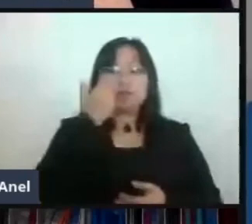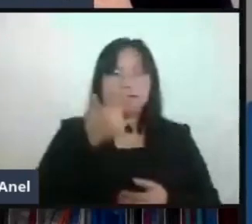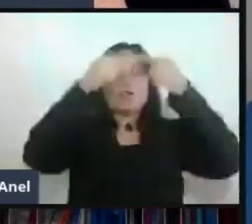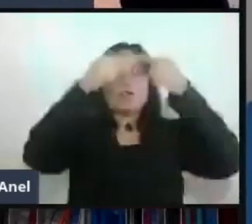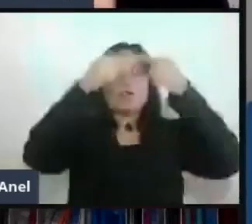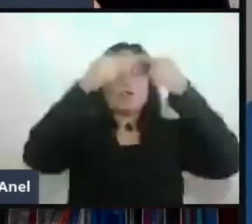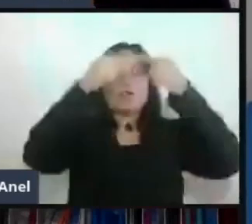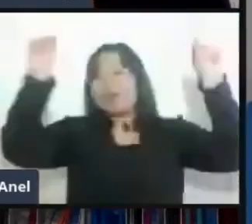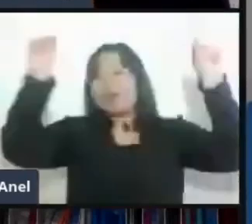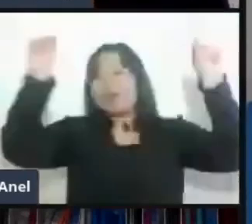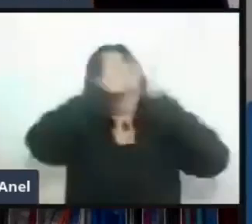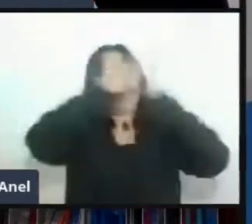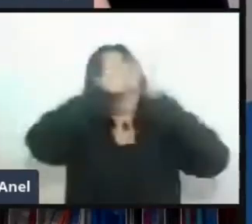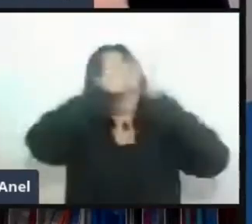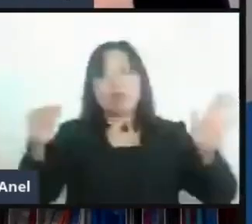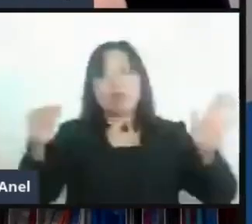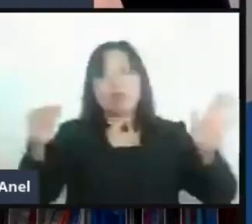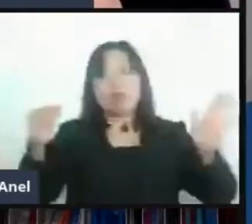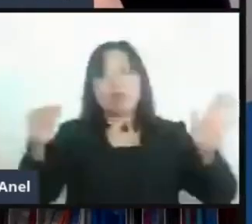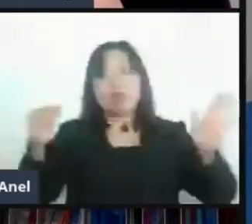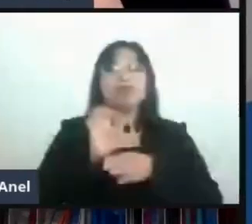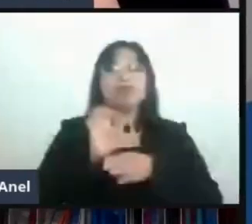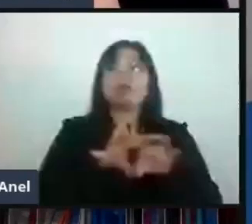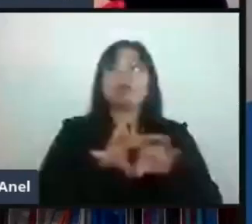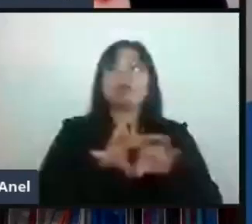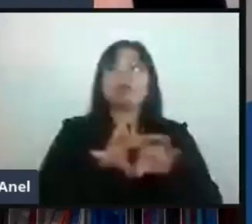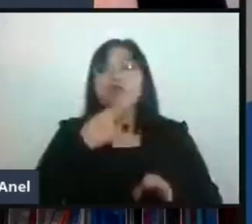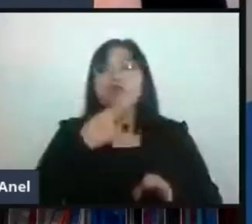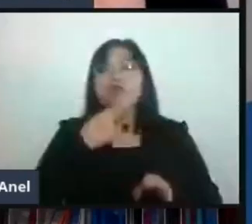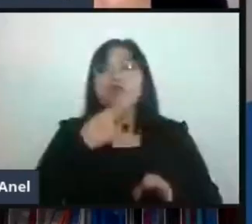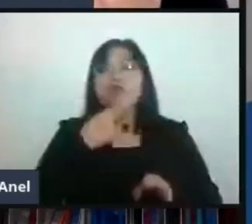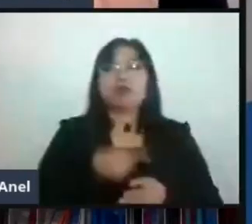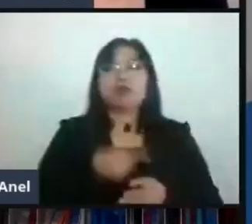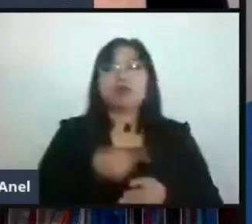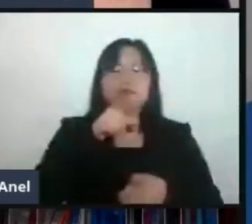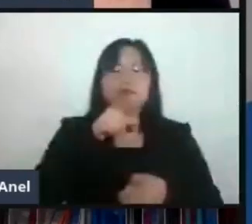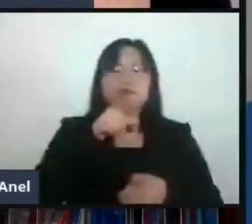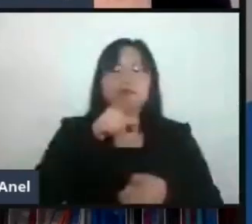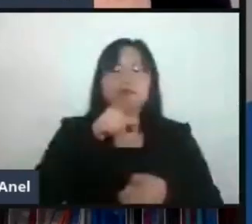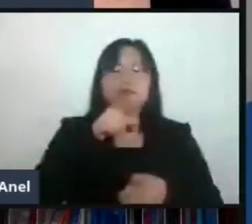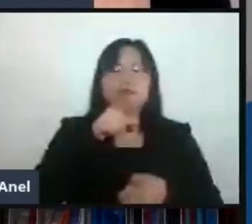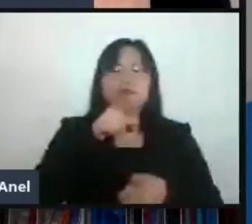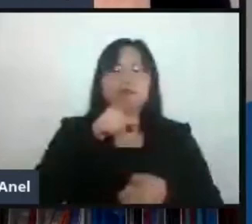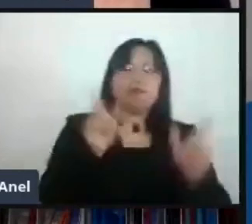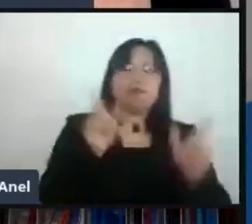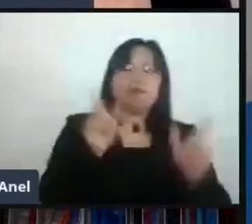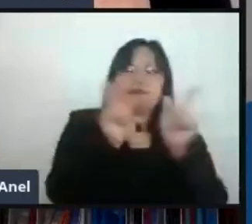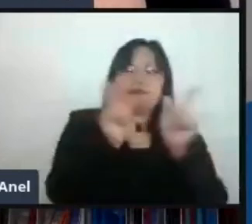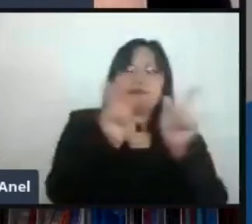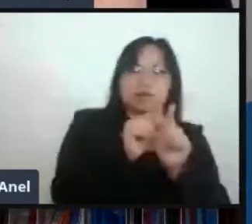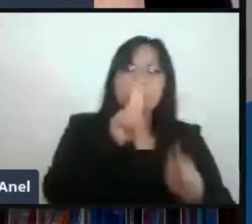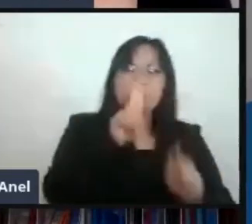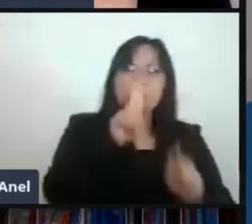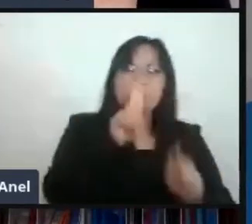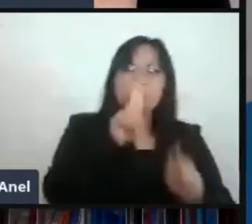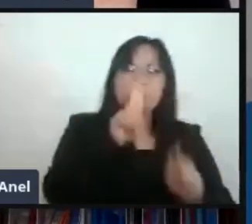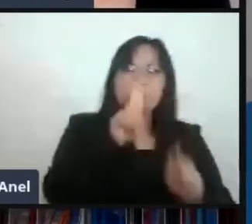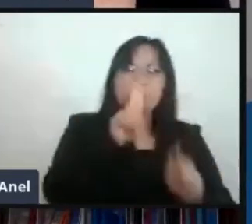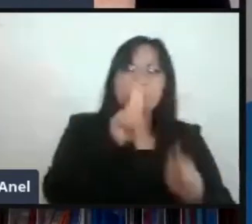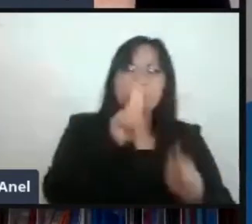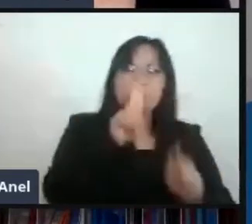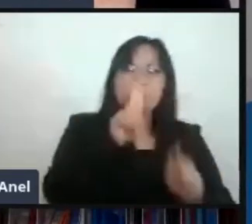en este clip del link. De hecho, puedo acortar la URL, ¿sí? Y copiarla, ¿sí? Excelente.